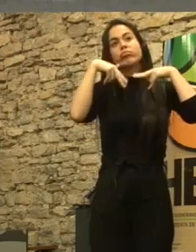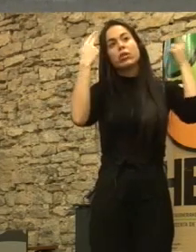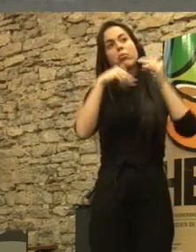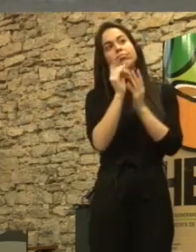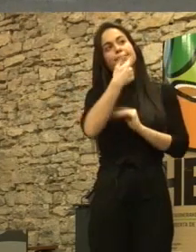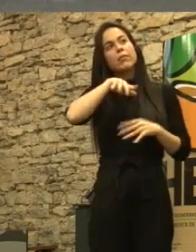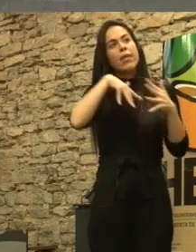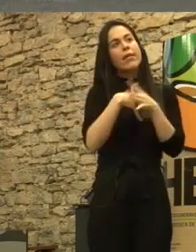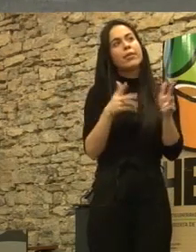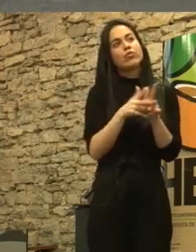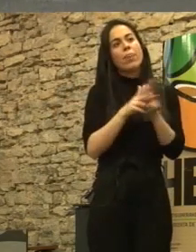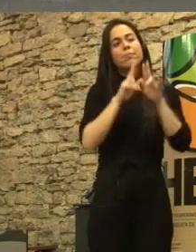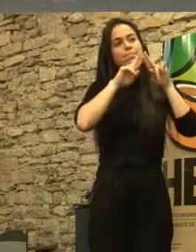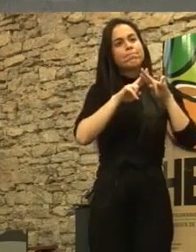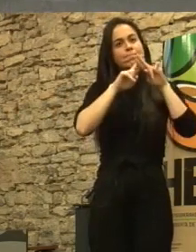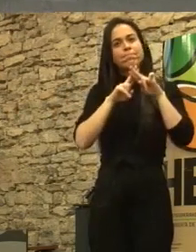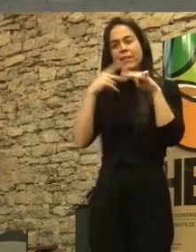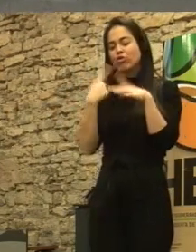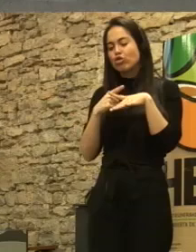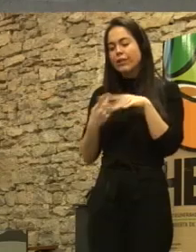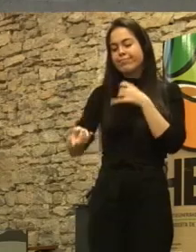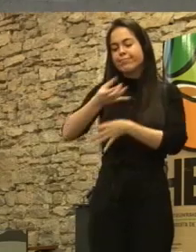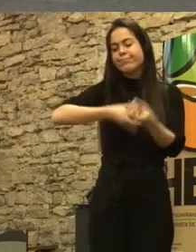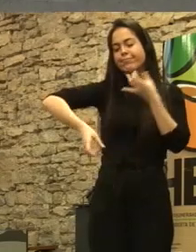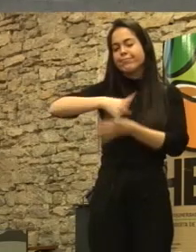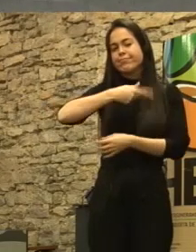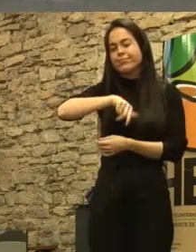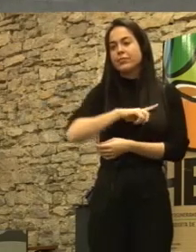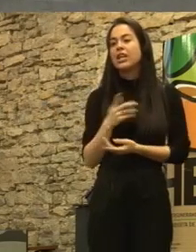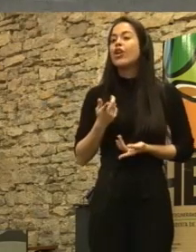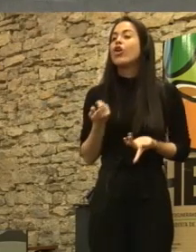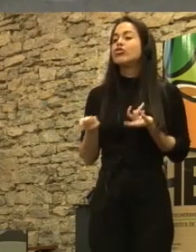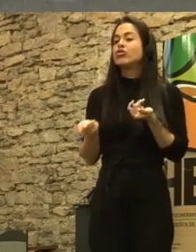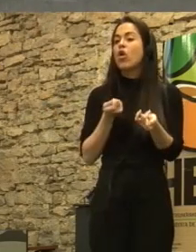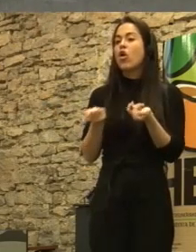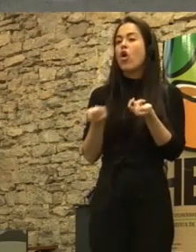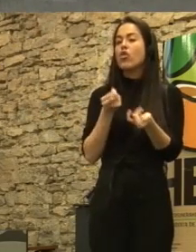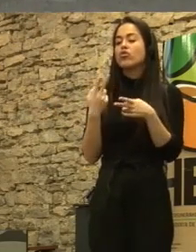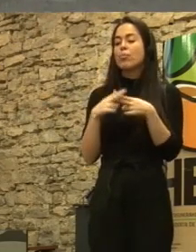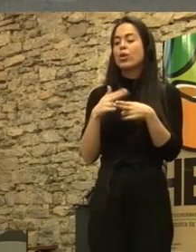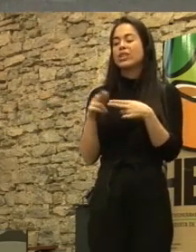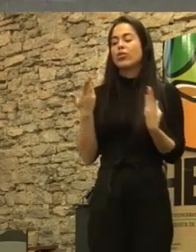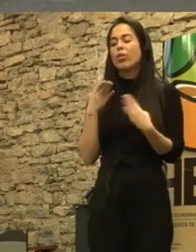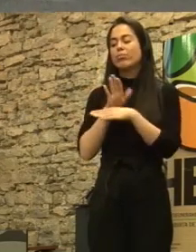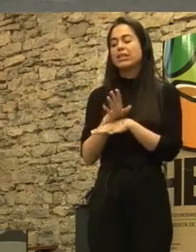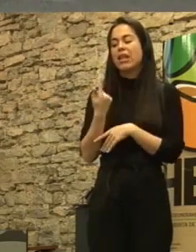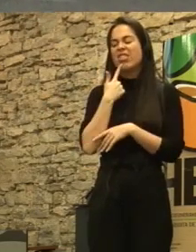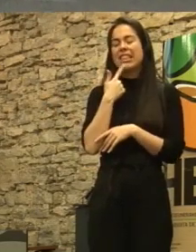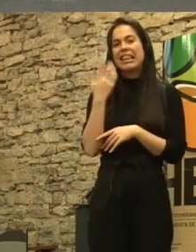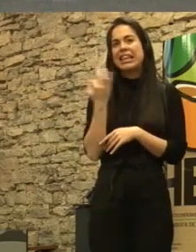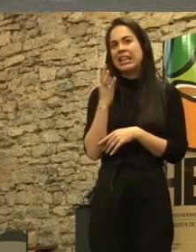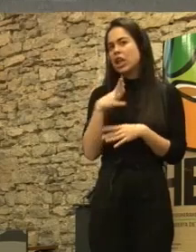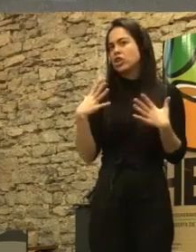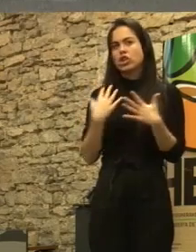redes sociales, miramos lo que se publica, lo que se mueve, lo que se está diciendo, y vigilamos el discurso político, miramos qué es lo que dicen los representantes. De todas esas